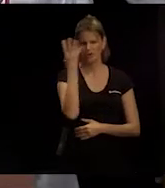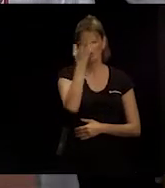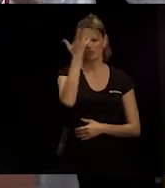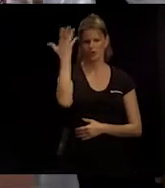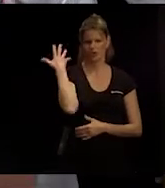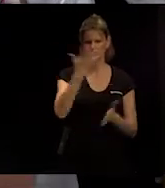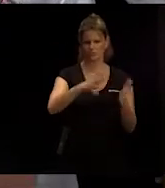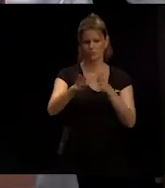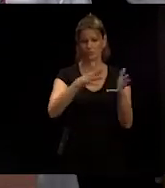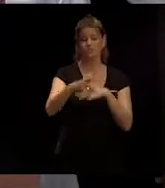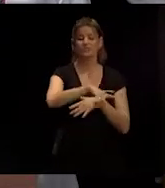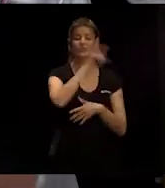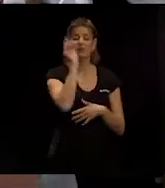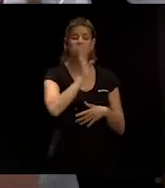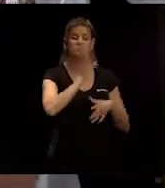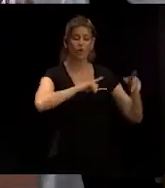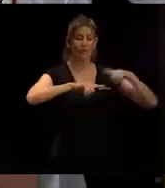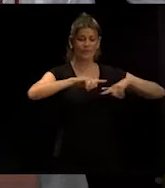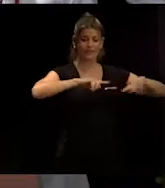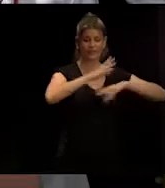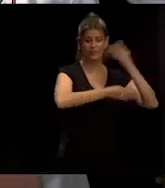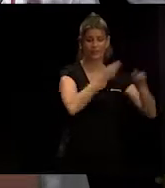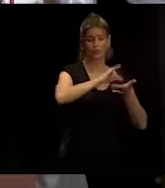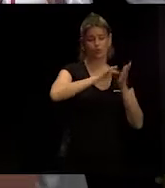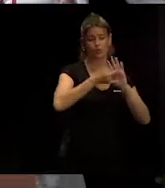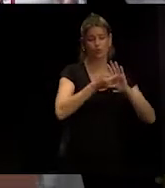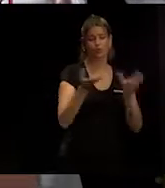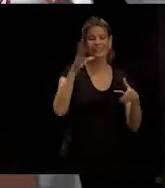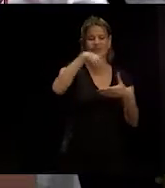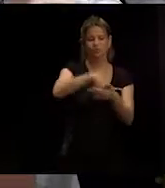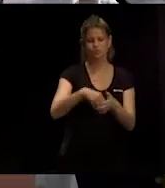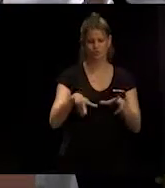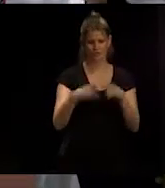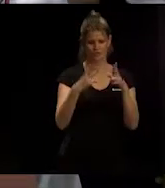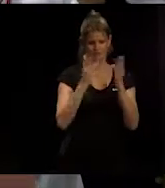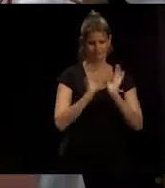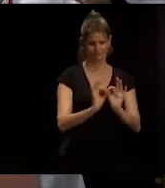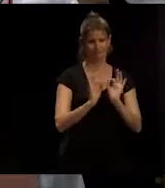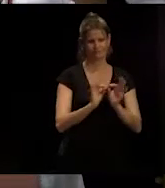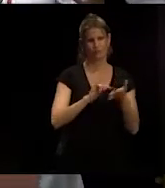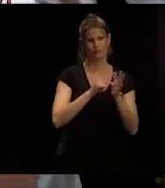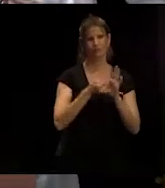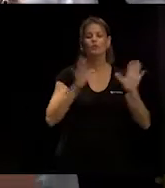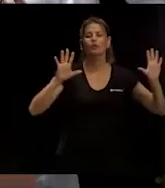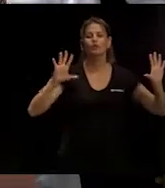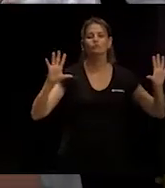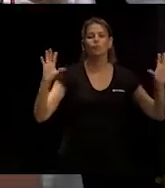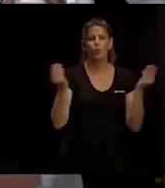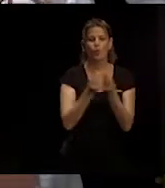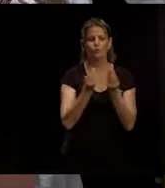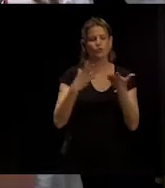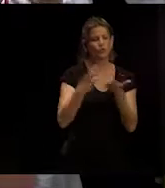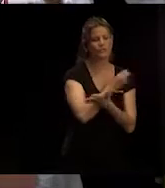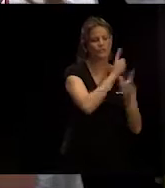4 o 5 años, decidieron estos gerentes que querían hacer un proyecto de inclusión social, pero con todas las orquestas juntas. Y de